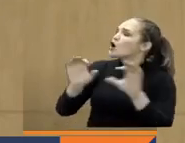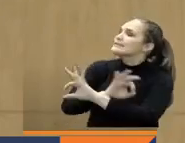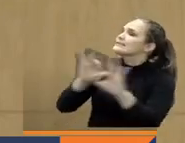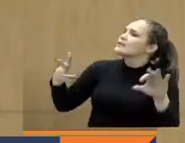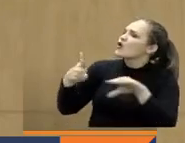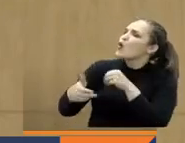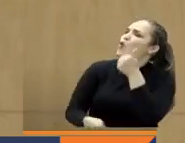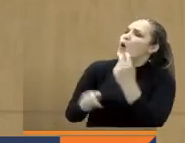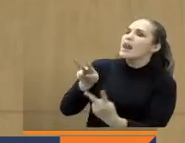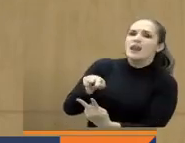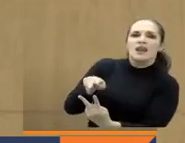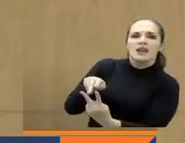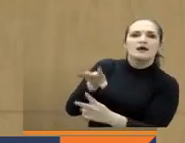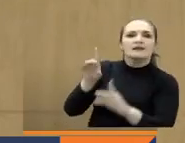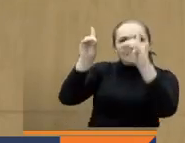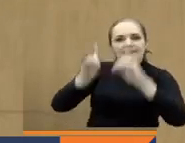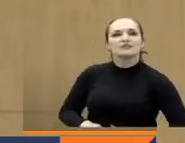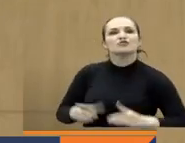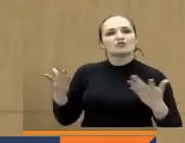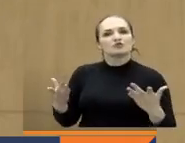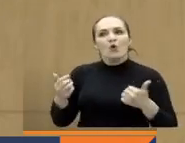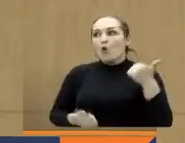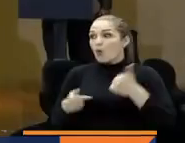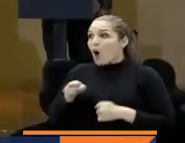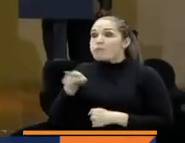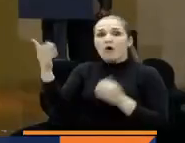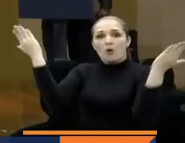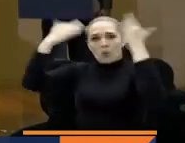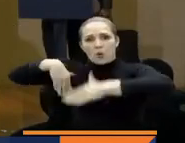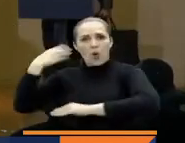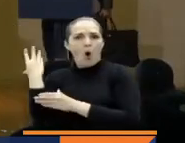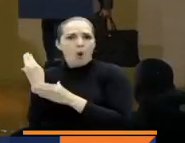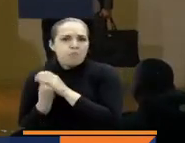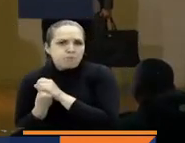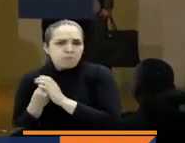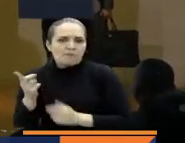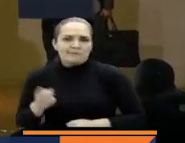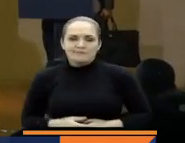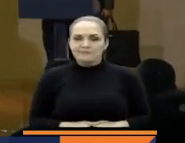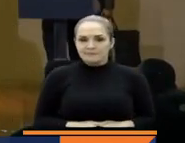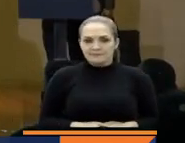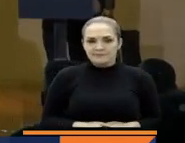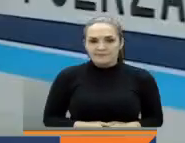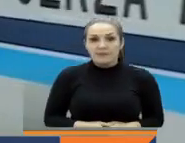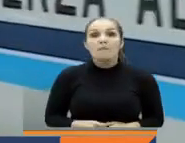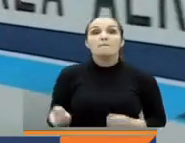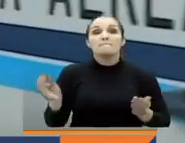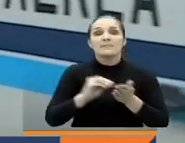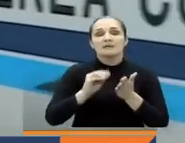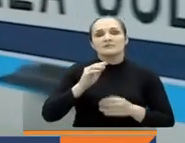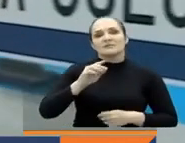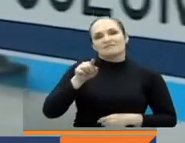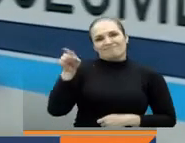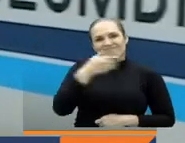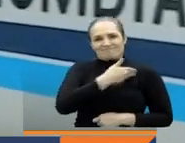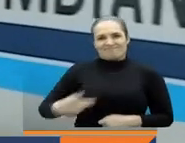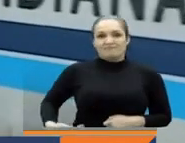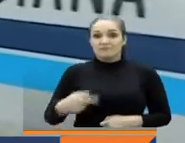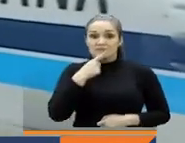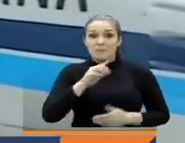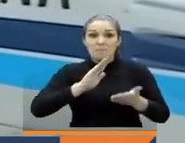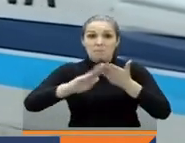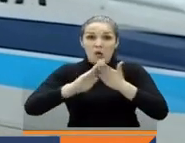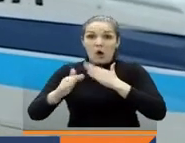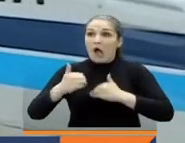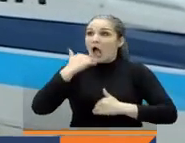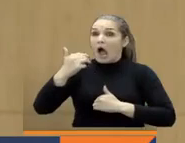las autoridades de los países que los están buscando. Además, el presidente fue enfático en señalar que Colombia no se dejará amedrentar por las amenazas